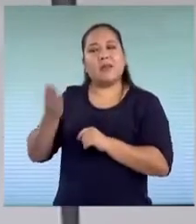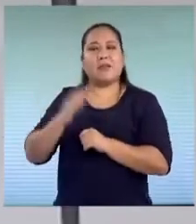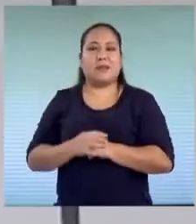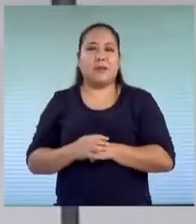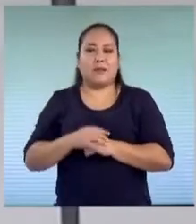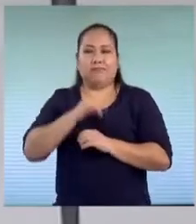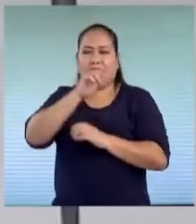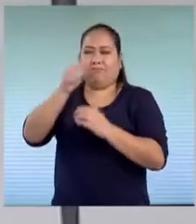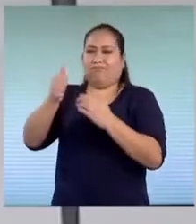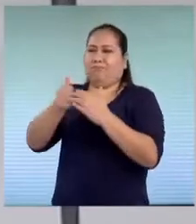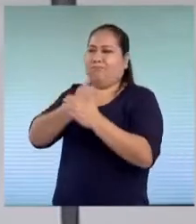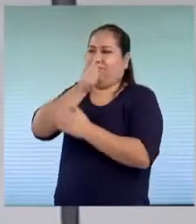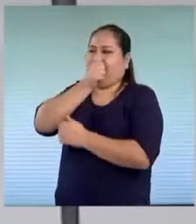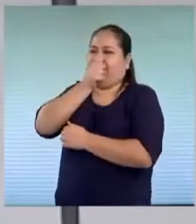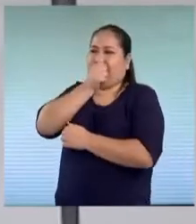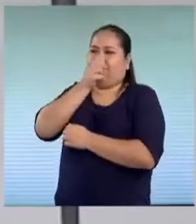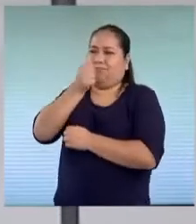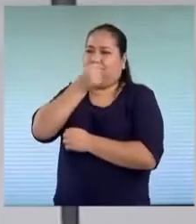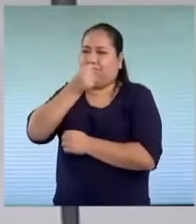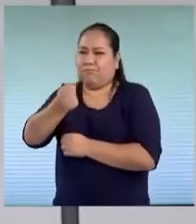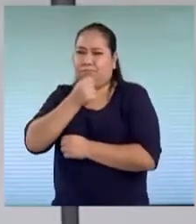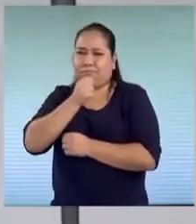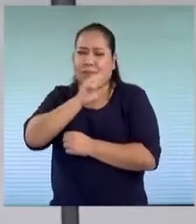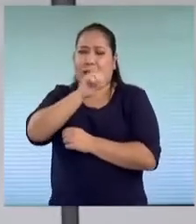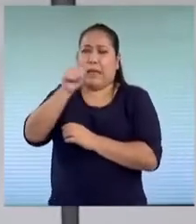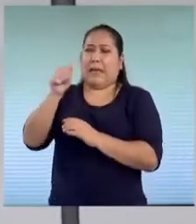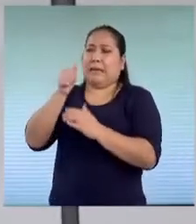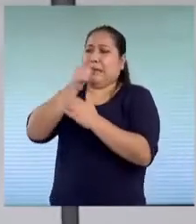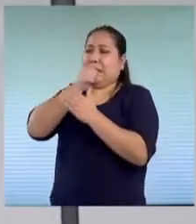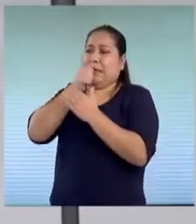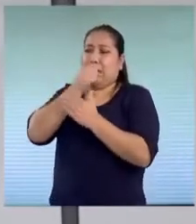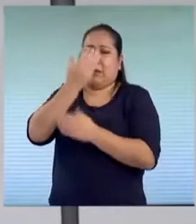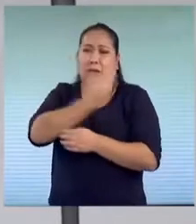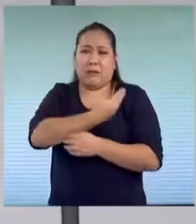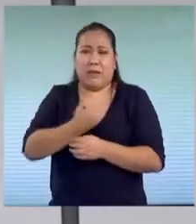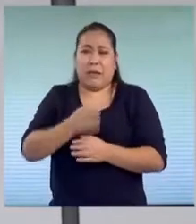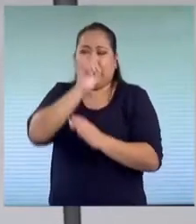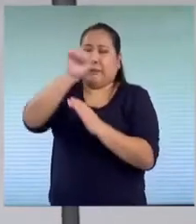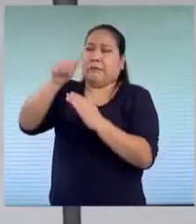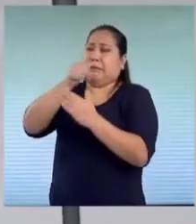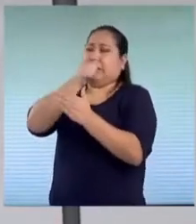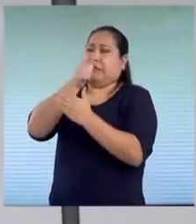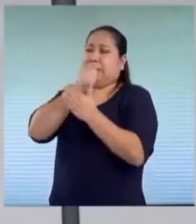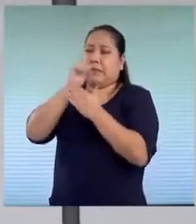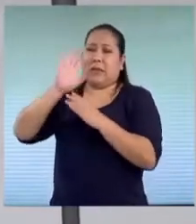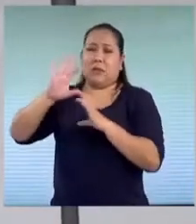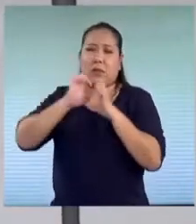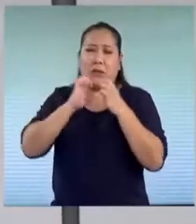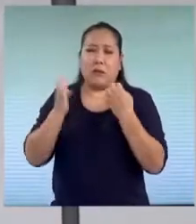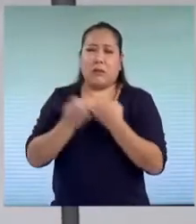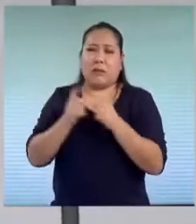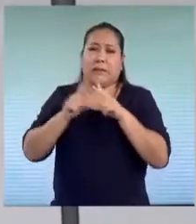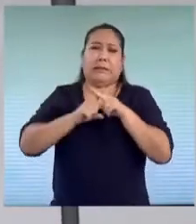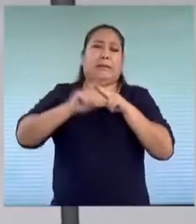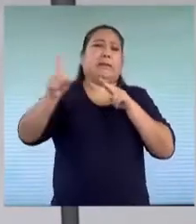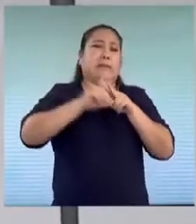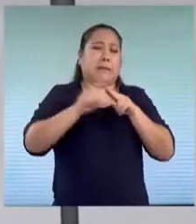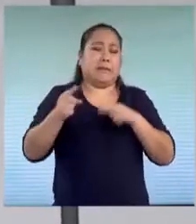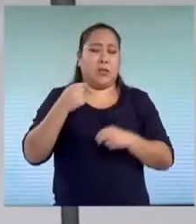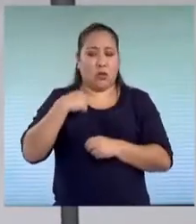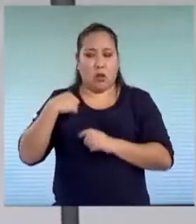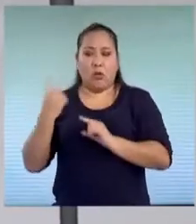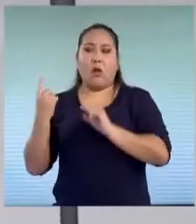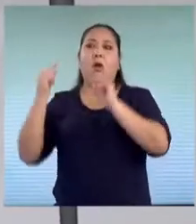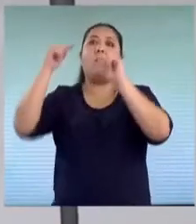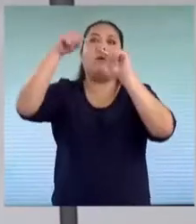se esconde de la prensa, que esconde a su presidente, que esconde a su equipo, que se corre y que tengo que